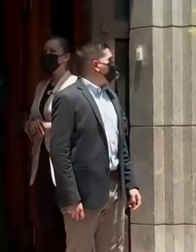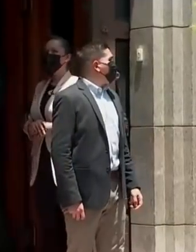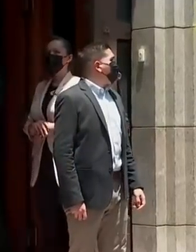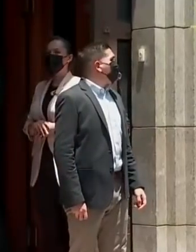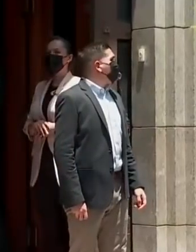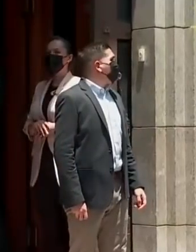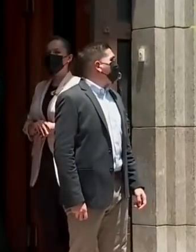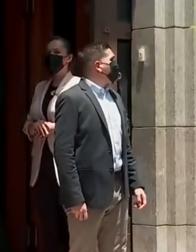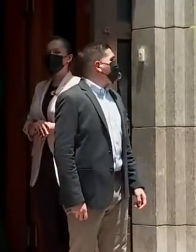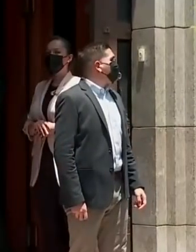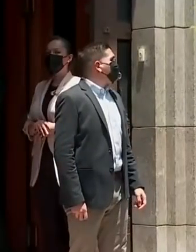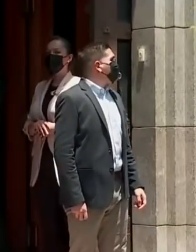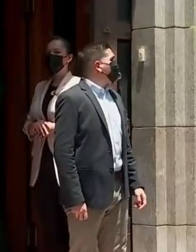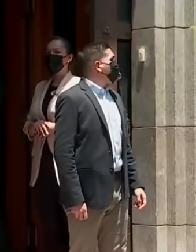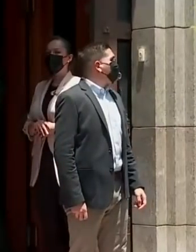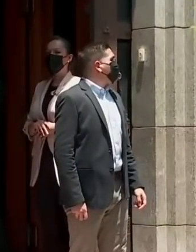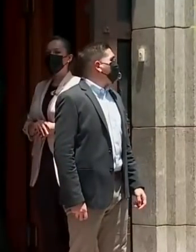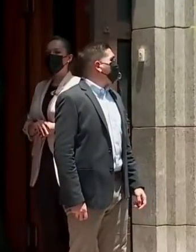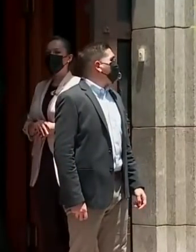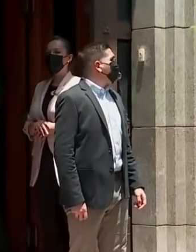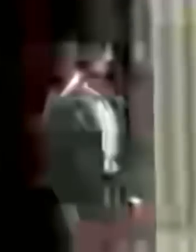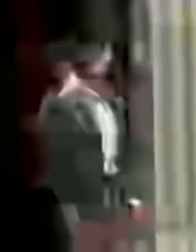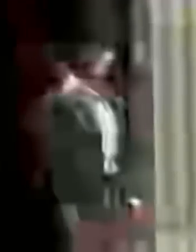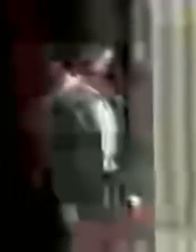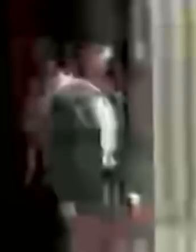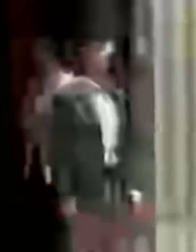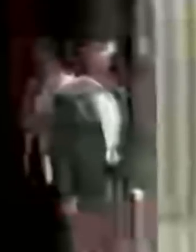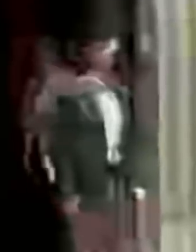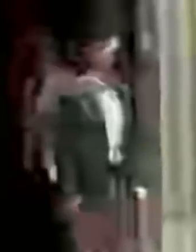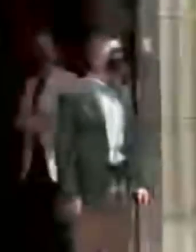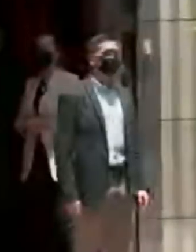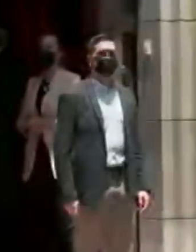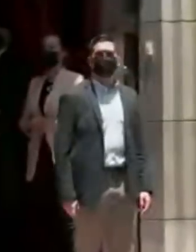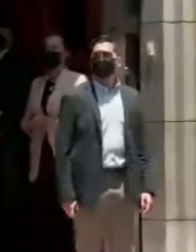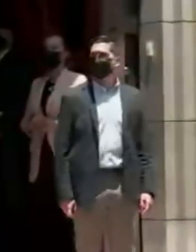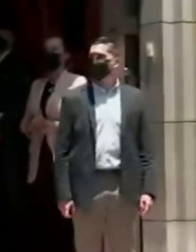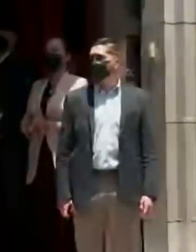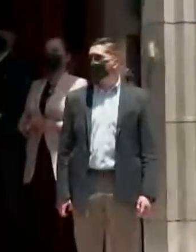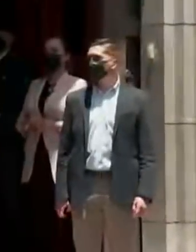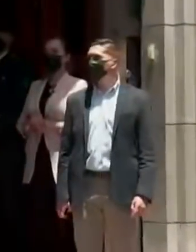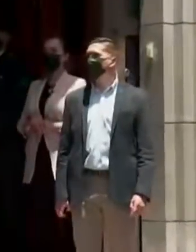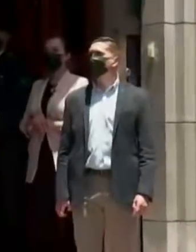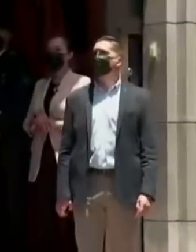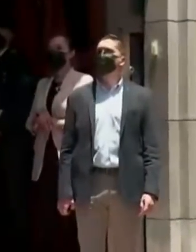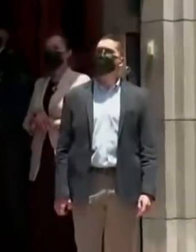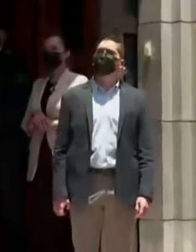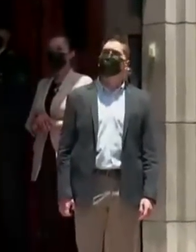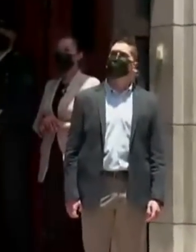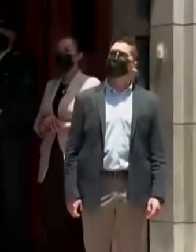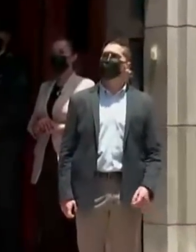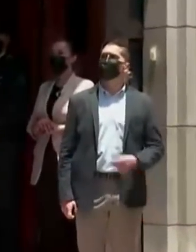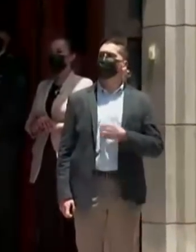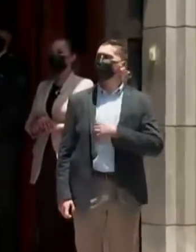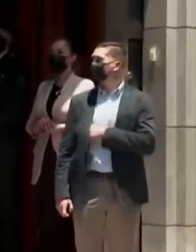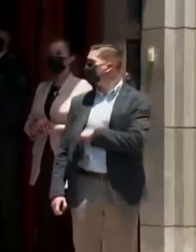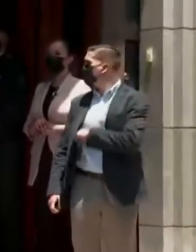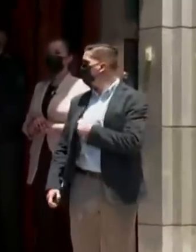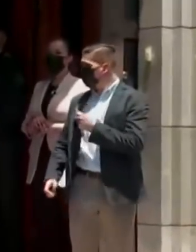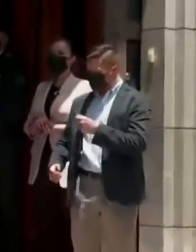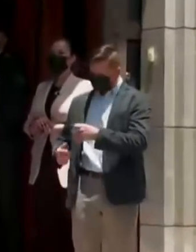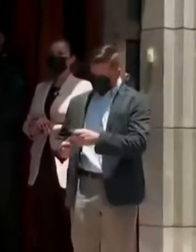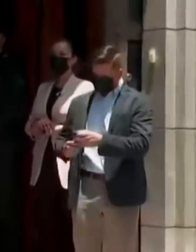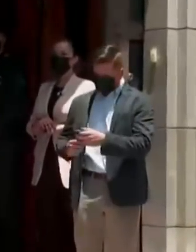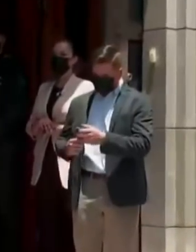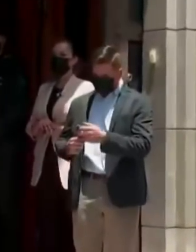Tribunal Calificador de Elecciones como presidente electo de la República de Chile. Cuando uno está acá siente algo